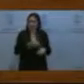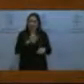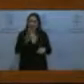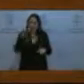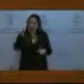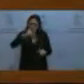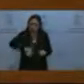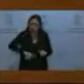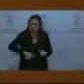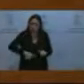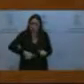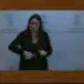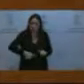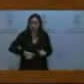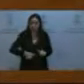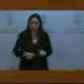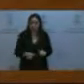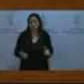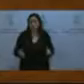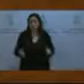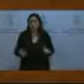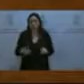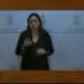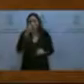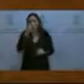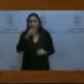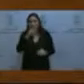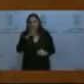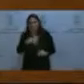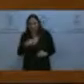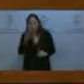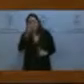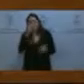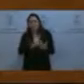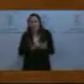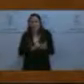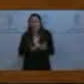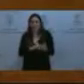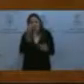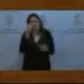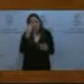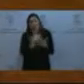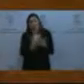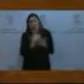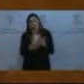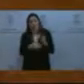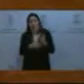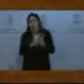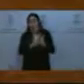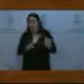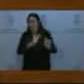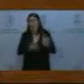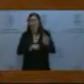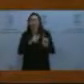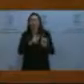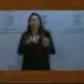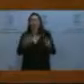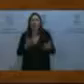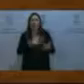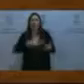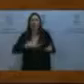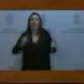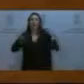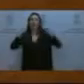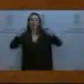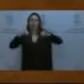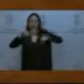después. A la tercera creemos que va la vencida. Esta proposición no de ley lo que aspira es a ser de consenso